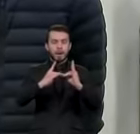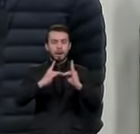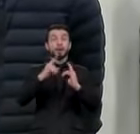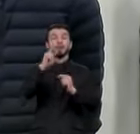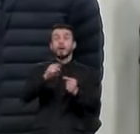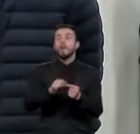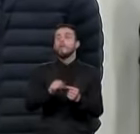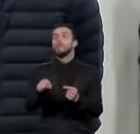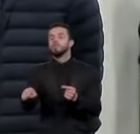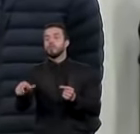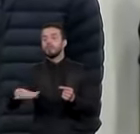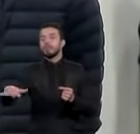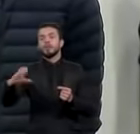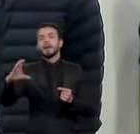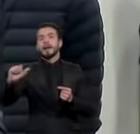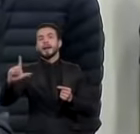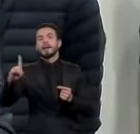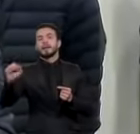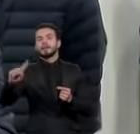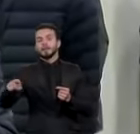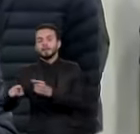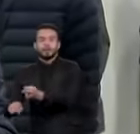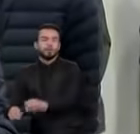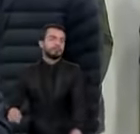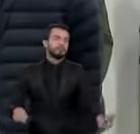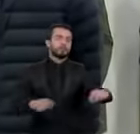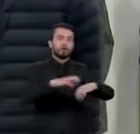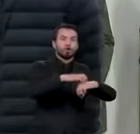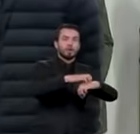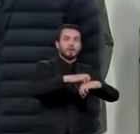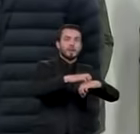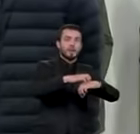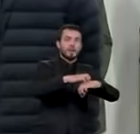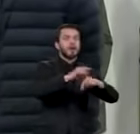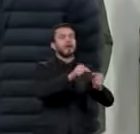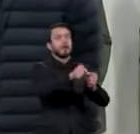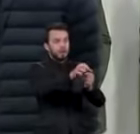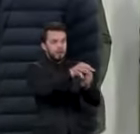Puerto Salgar. En Tolima, para atender a Guaduas. Y en el Meta,